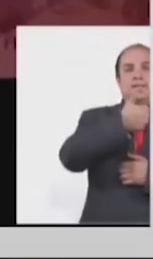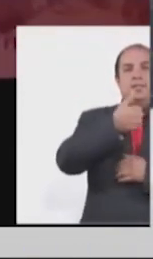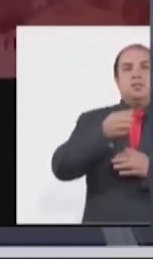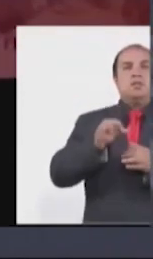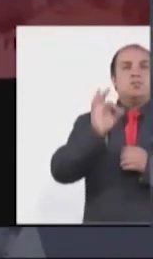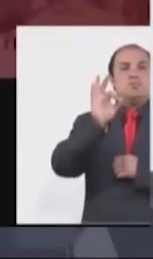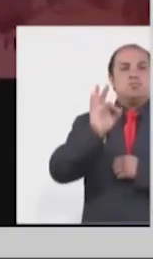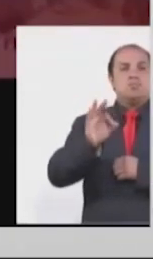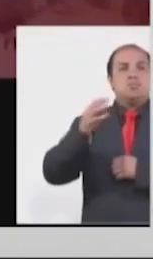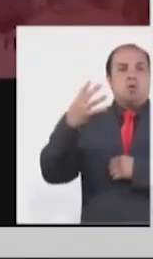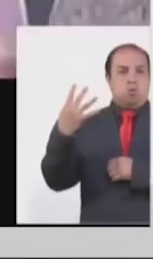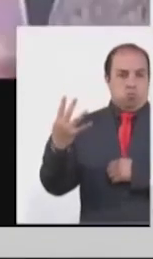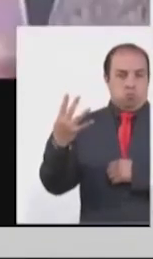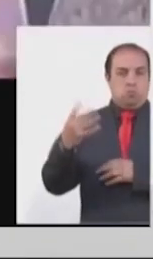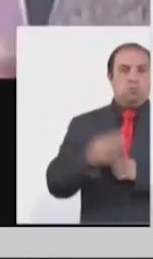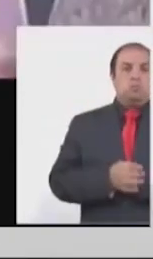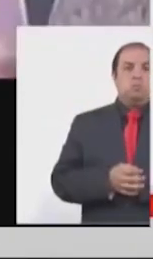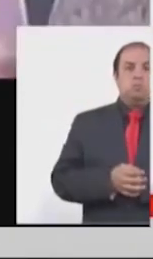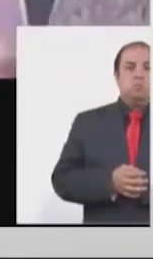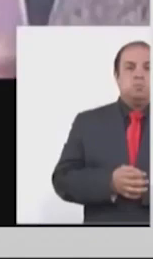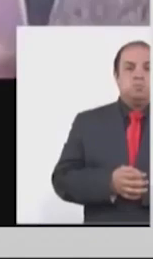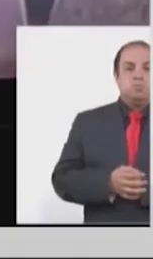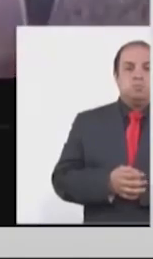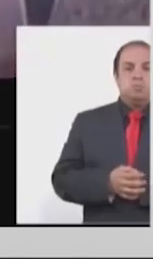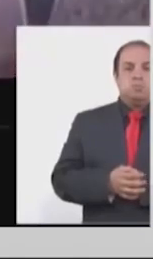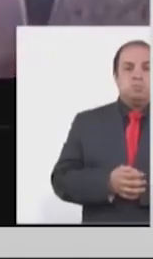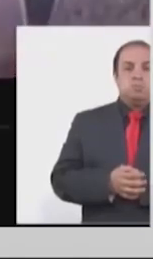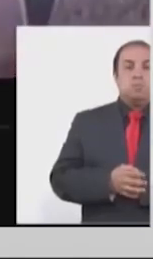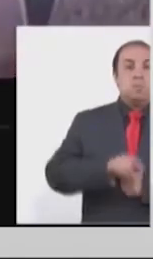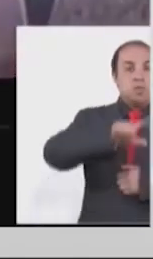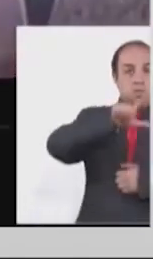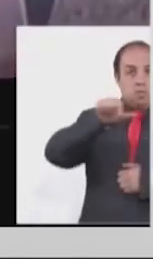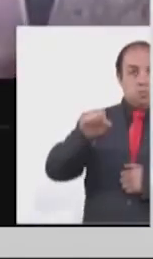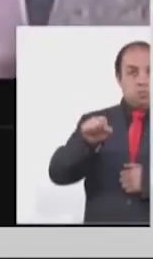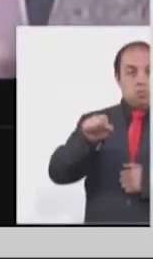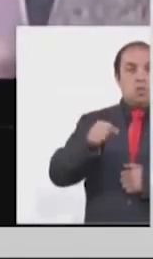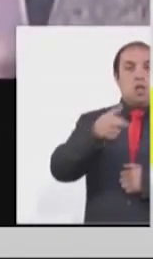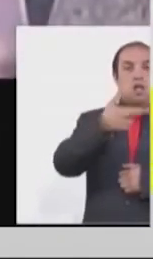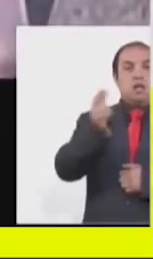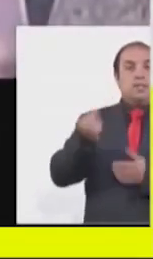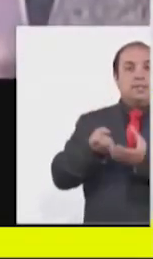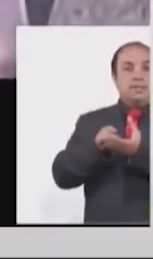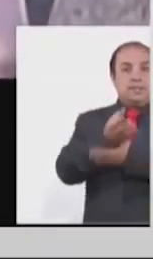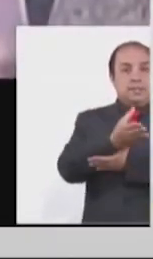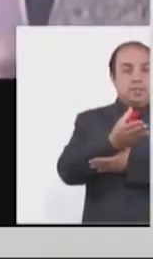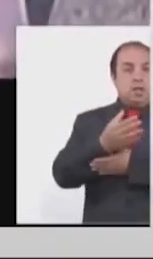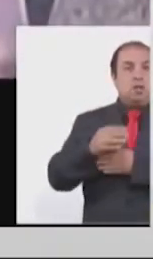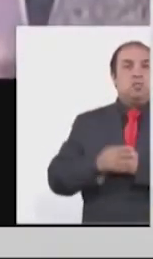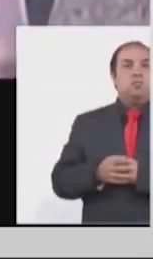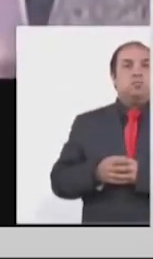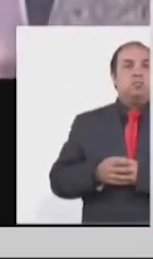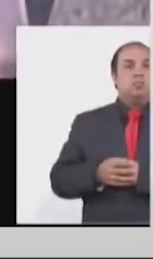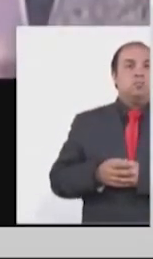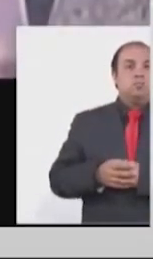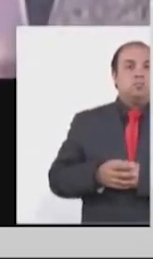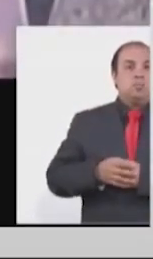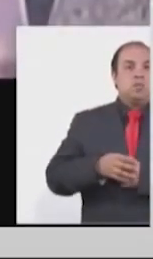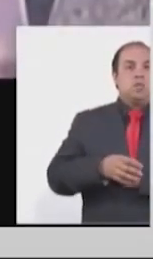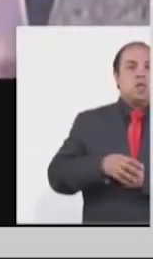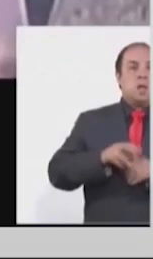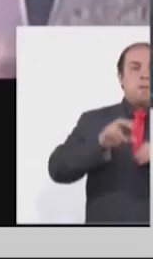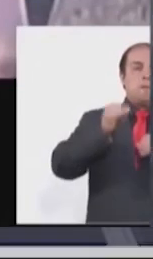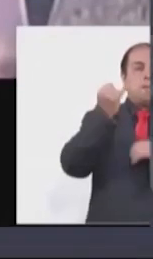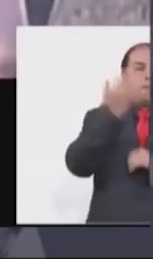que está tan complicado ya este asunto por lo político y noviciado que está que difícilmente vamos a poder saber el grado de responsabilidad